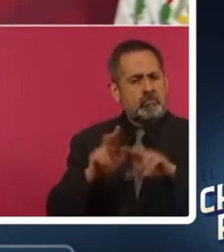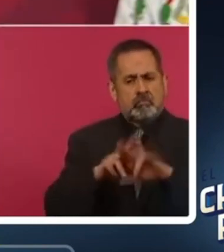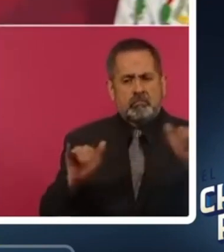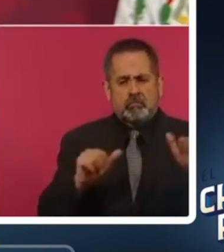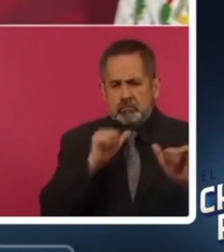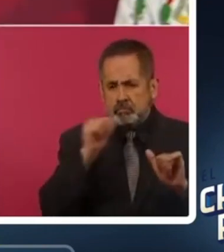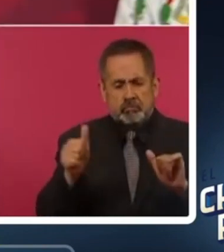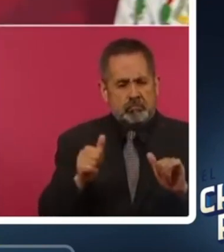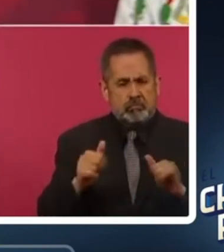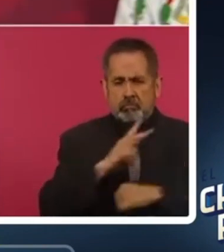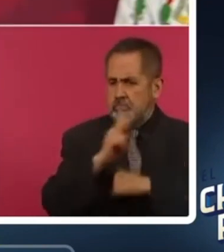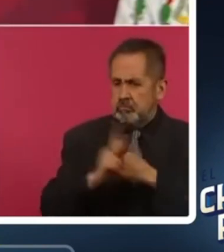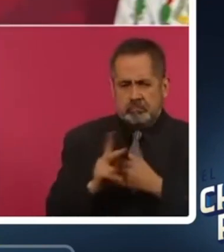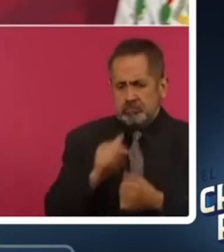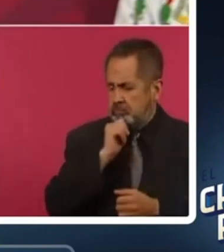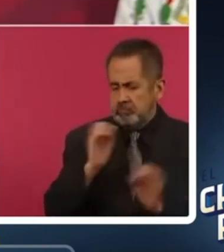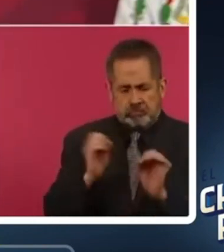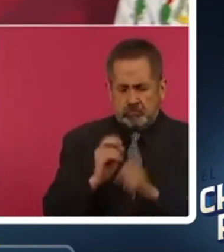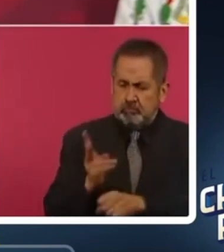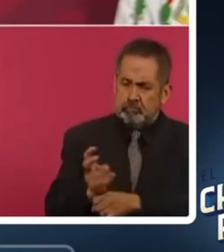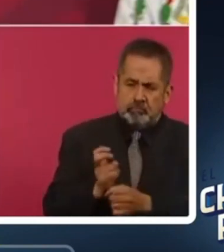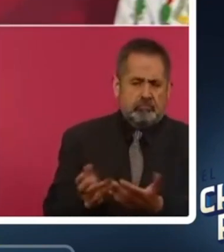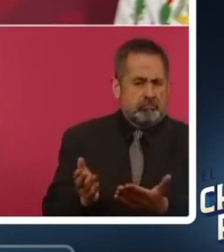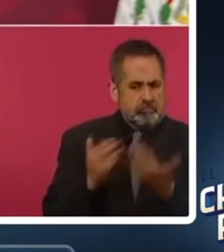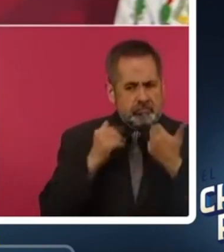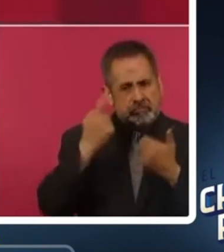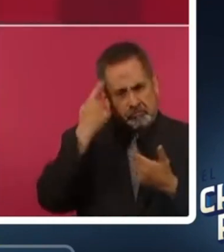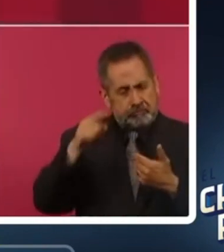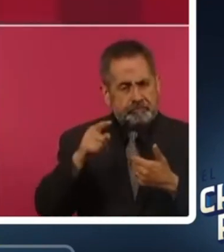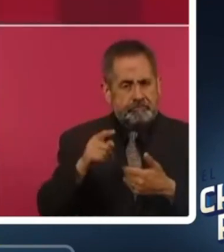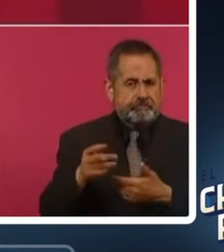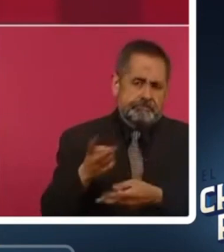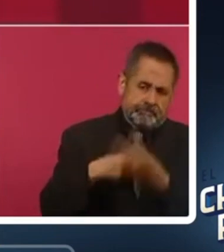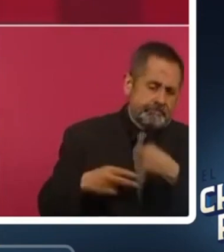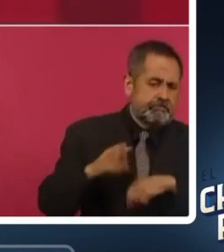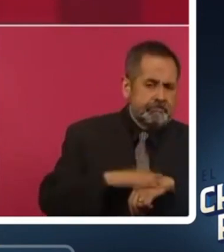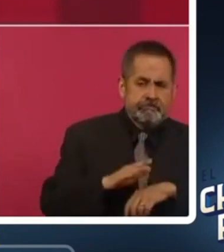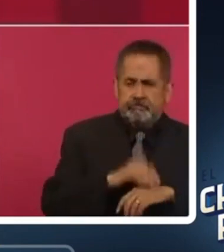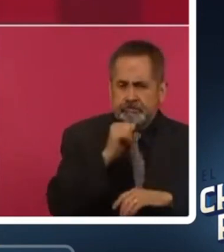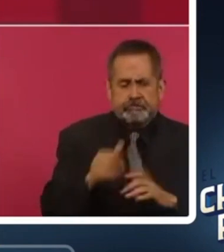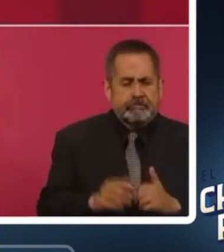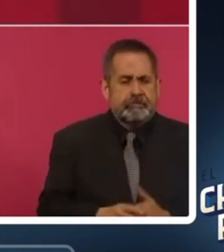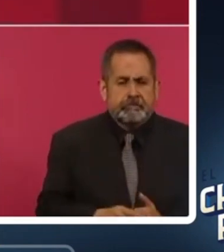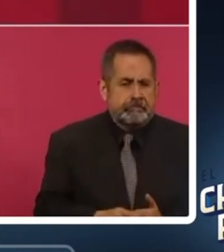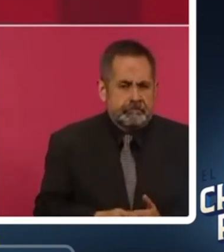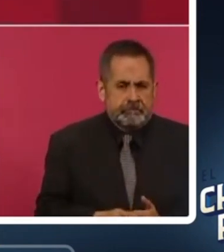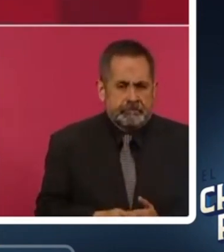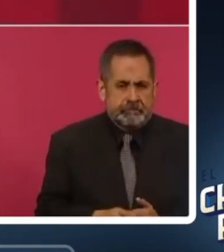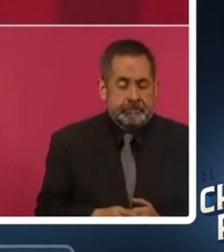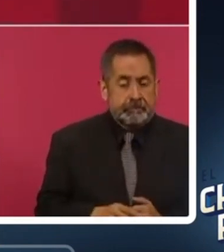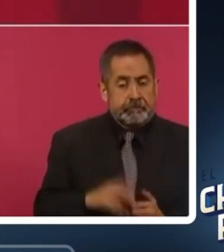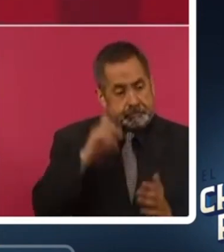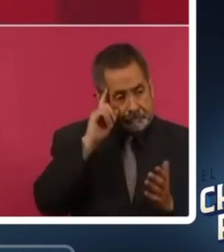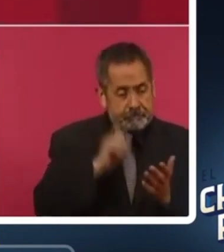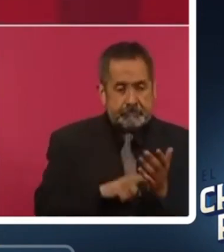ningún mandatario ha recibido invitación. Y creo que esto